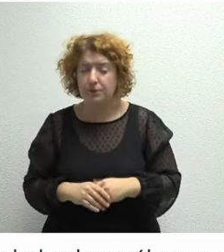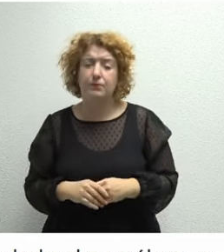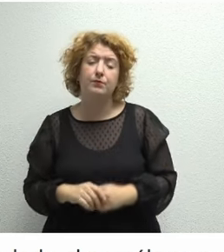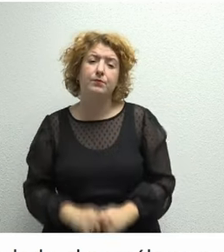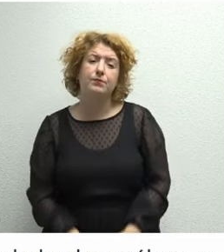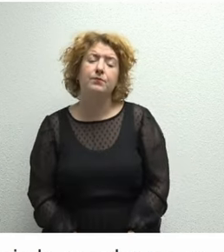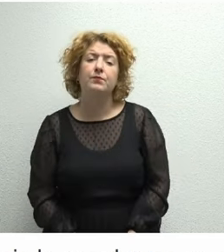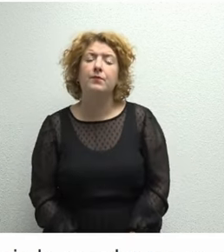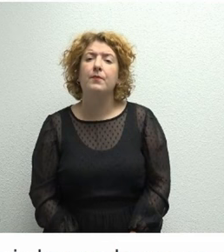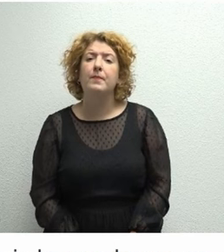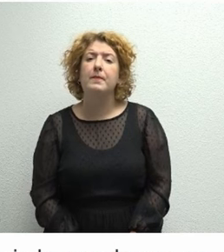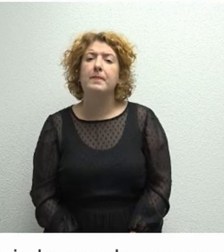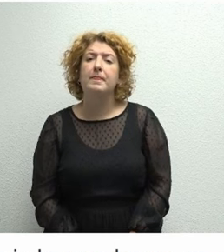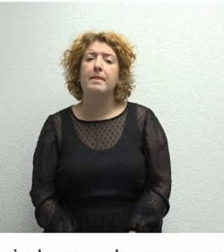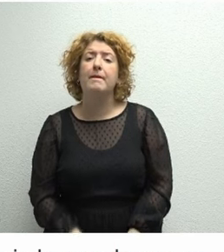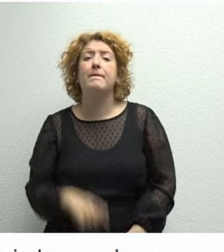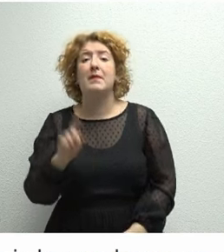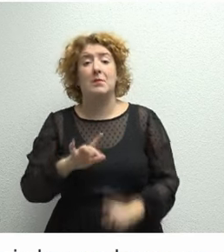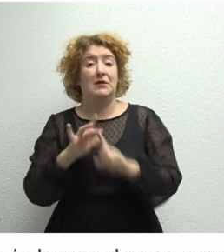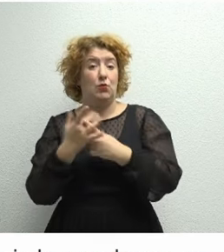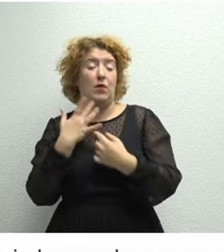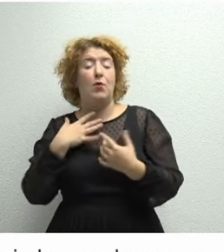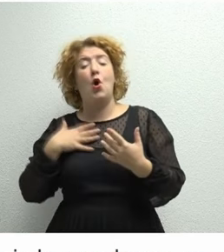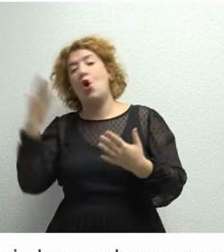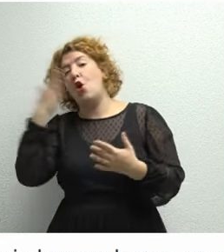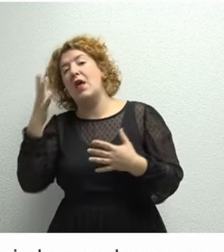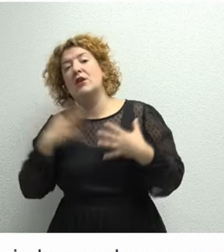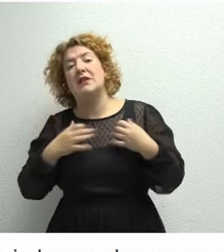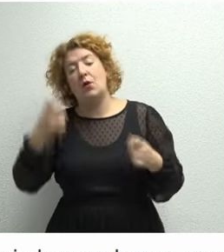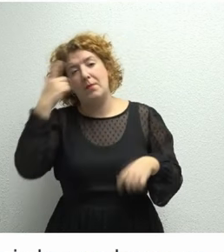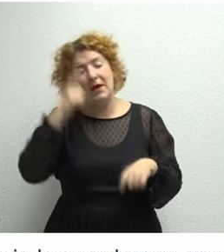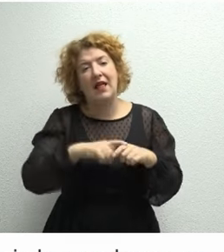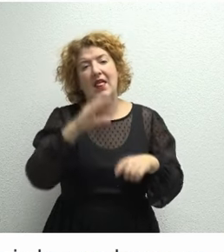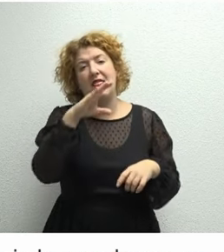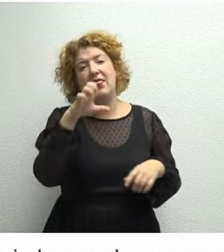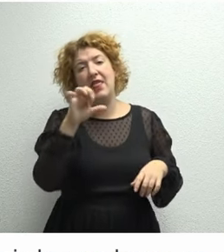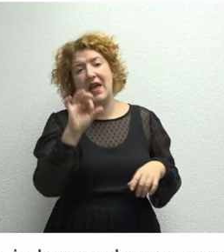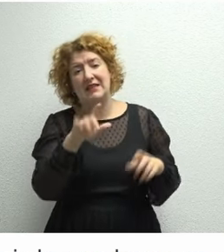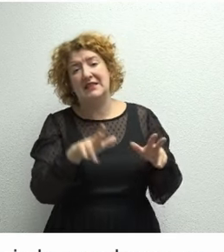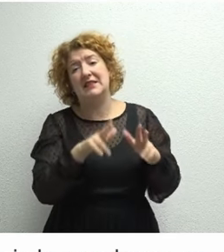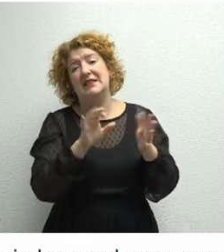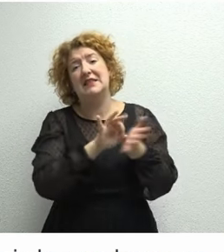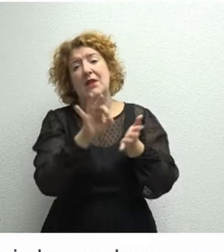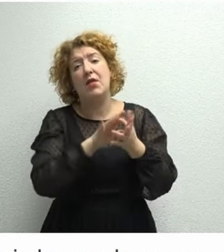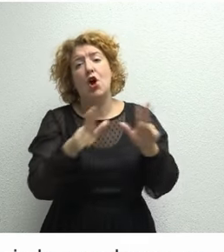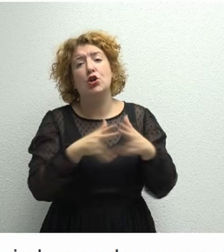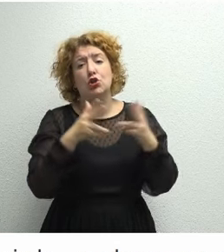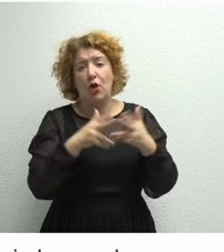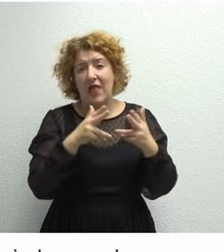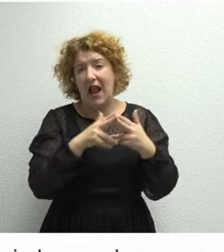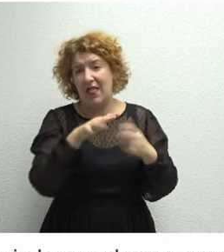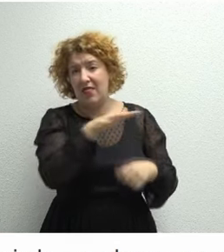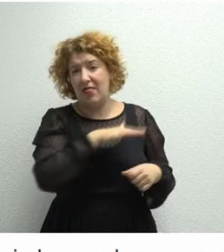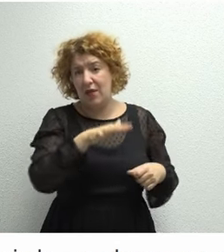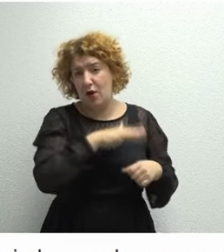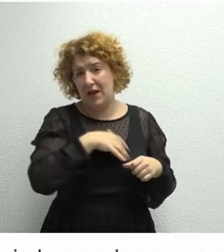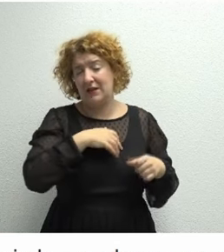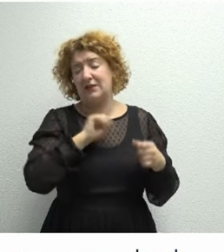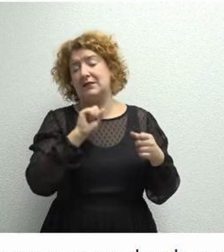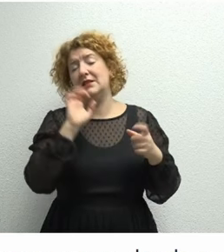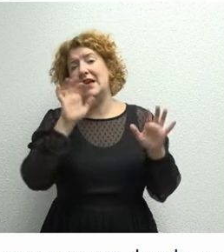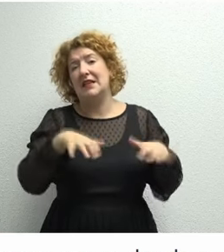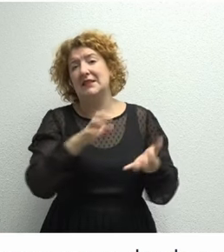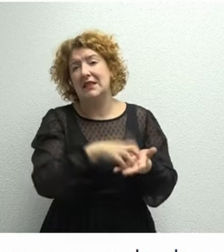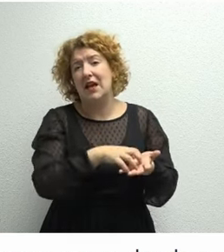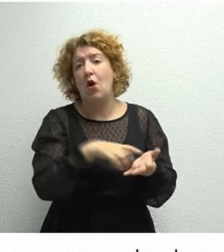no solo entramos el cole Salud Mental entra al ceas que son los servicios sociales de zona en Castilla y león entra la unidad de